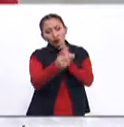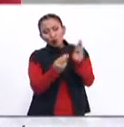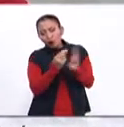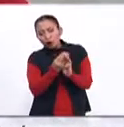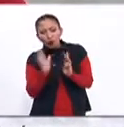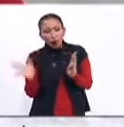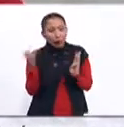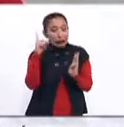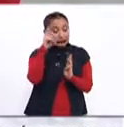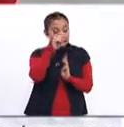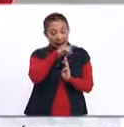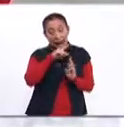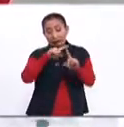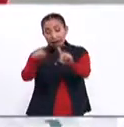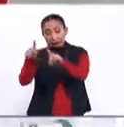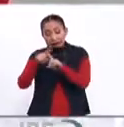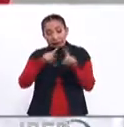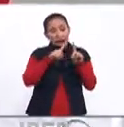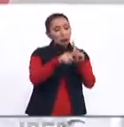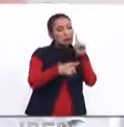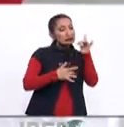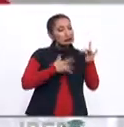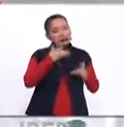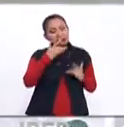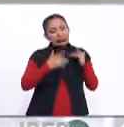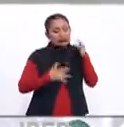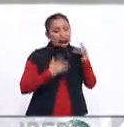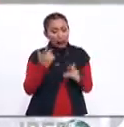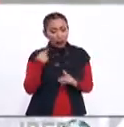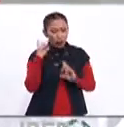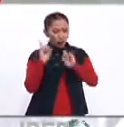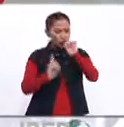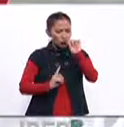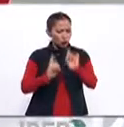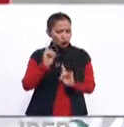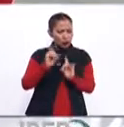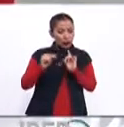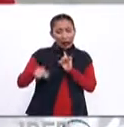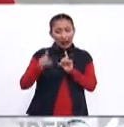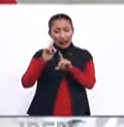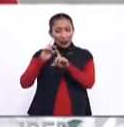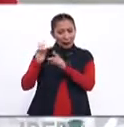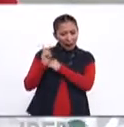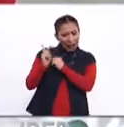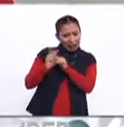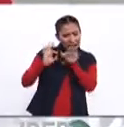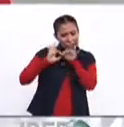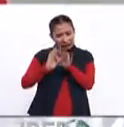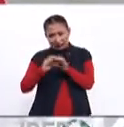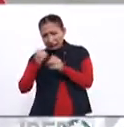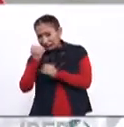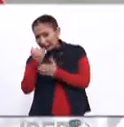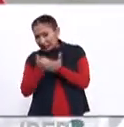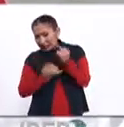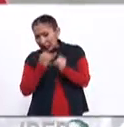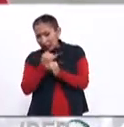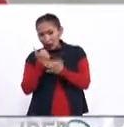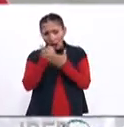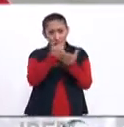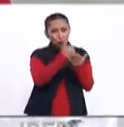en suma complejo y variable, incierto. La puesta en duda del multilateralismo y la cooperación